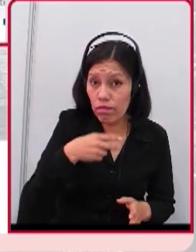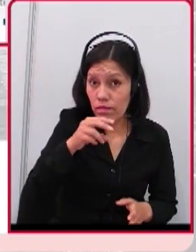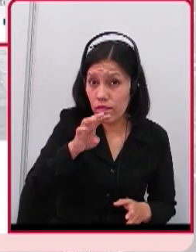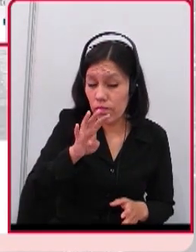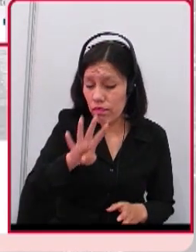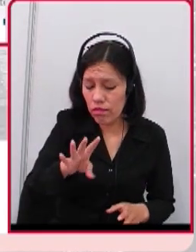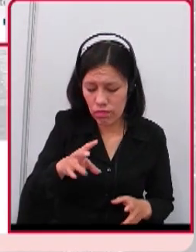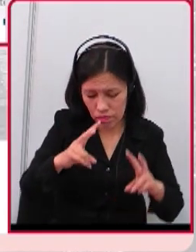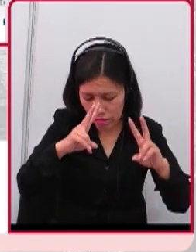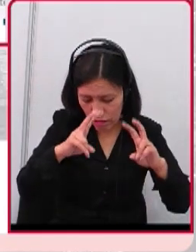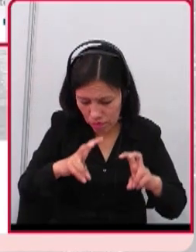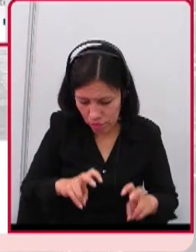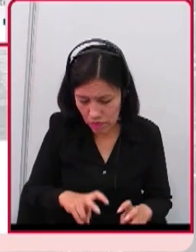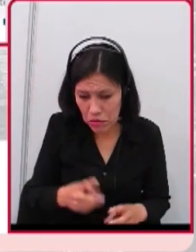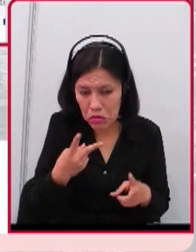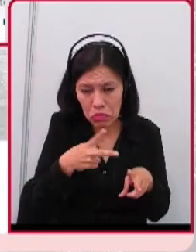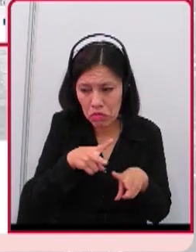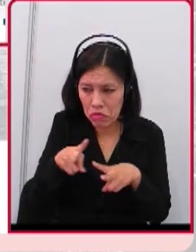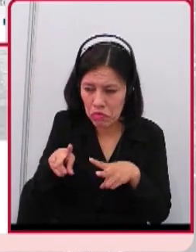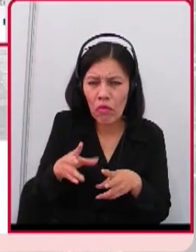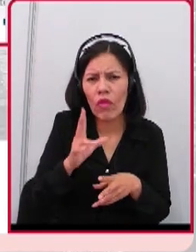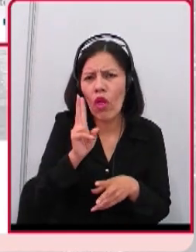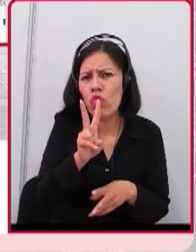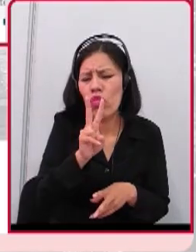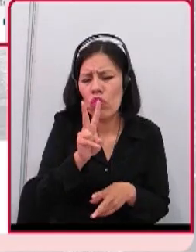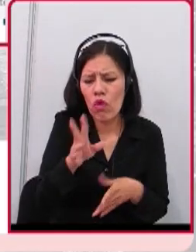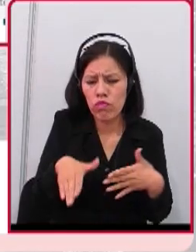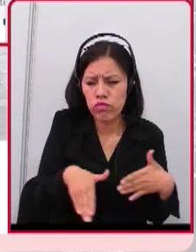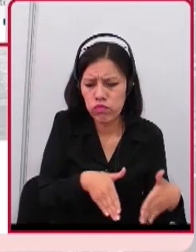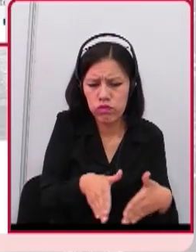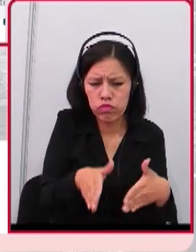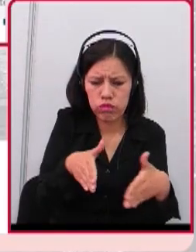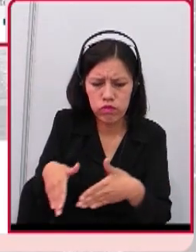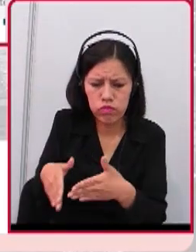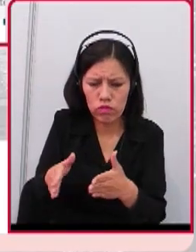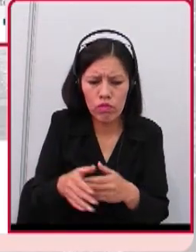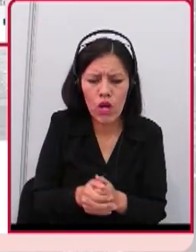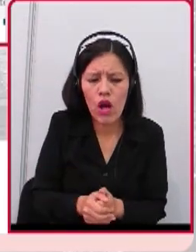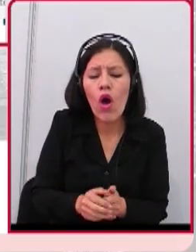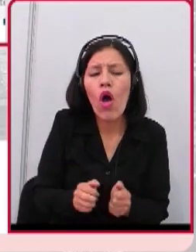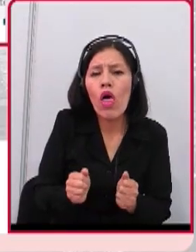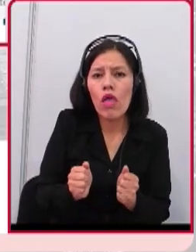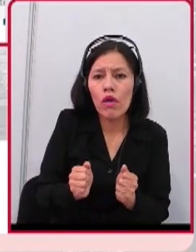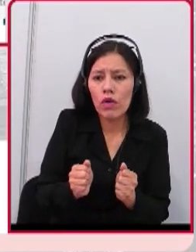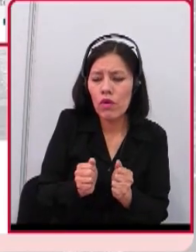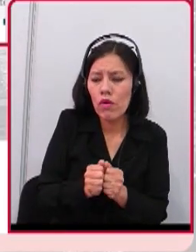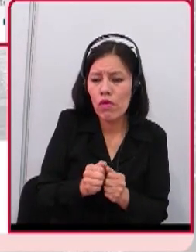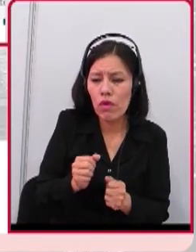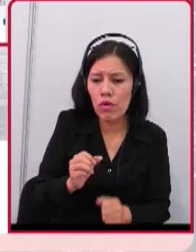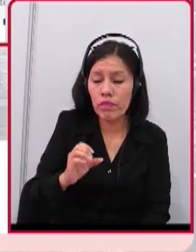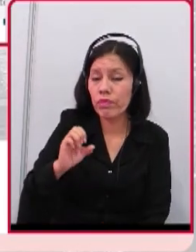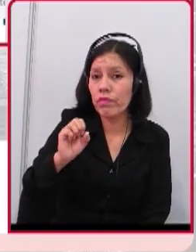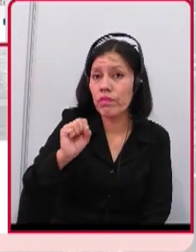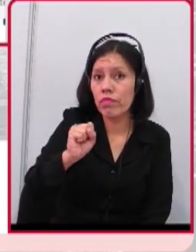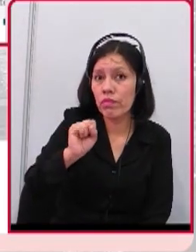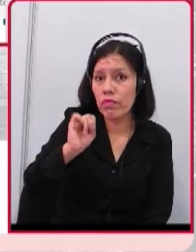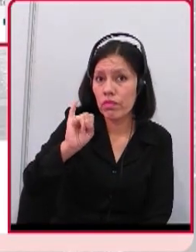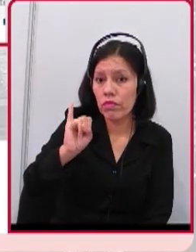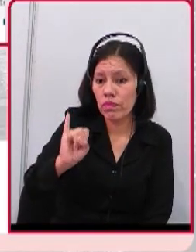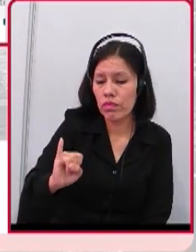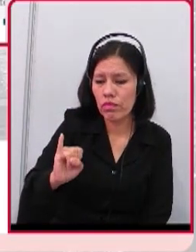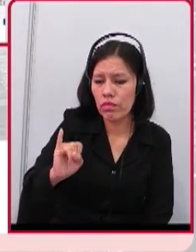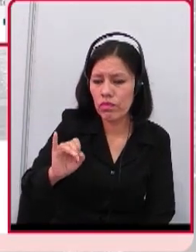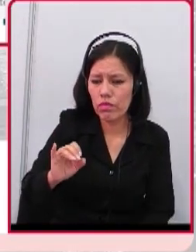principales corredores de valle sílica con unos halos de cuarzo